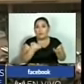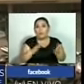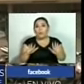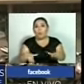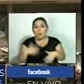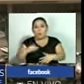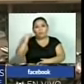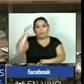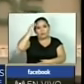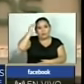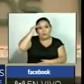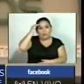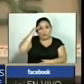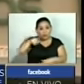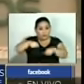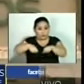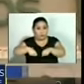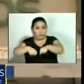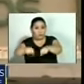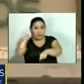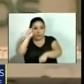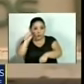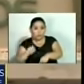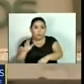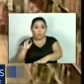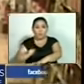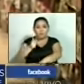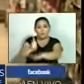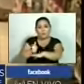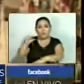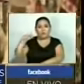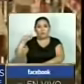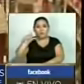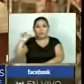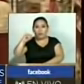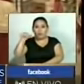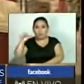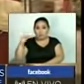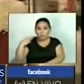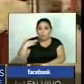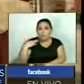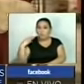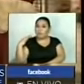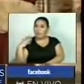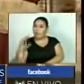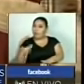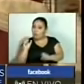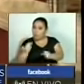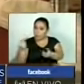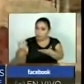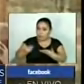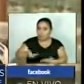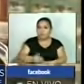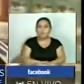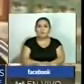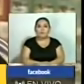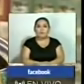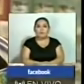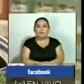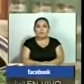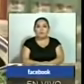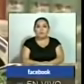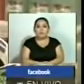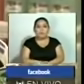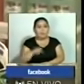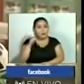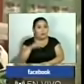haberse enterado que Superselectos, por medio de Fundación Calleja, los seleccionó para recibir el beneficio. Pues